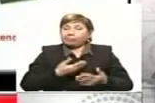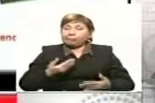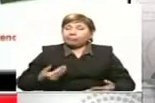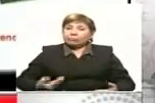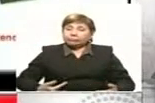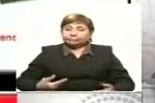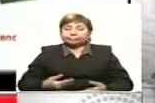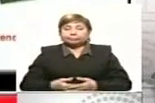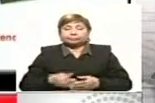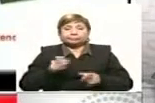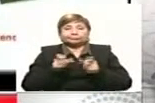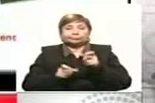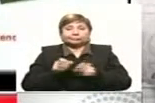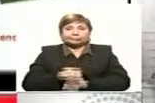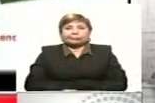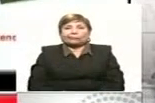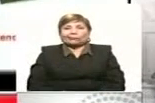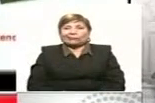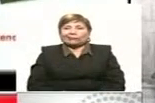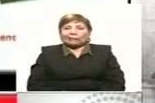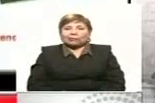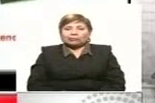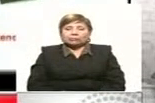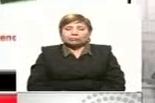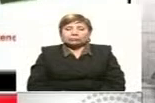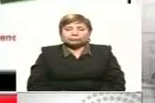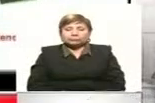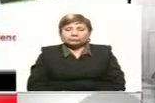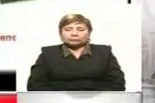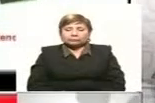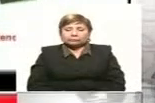¿no? Este ciudadano que se enferma, ¿no? La que sigue.